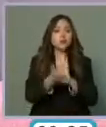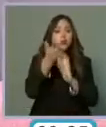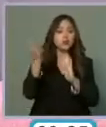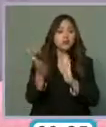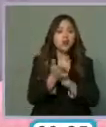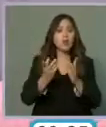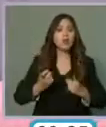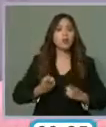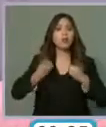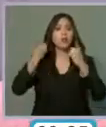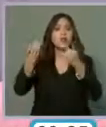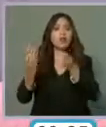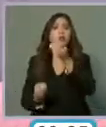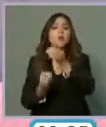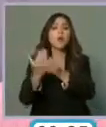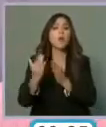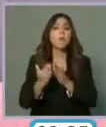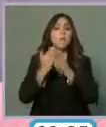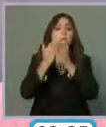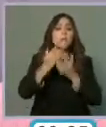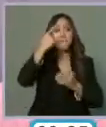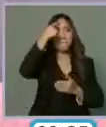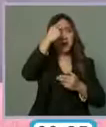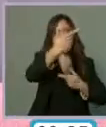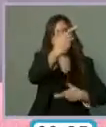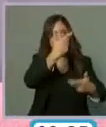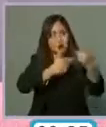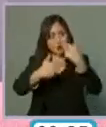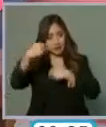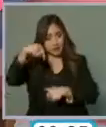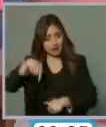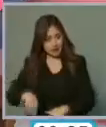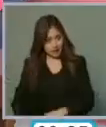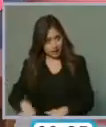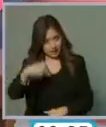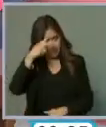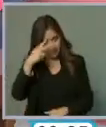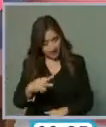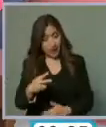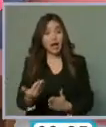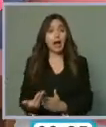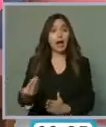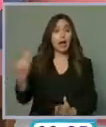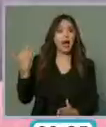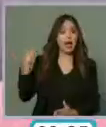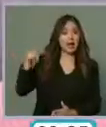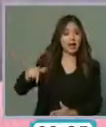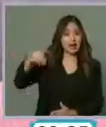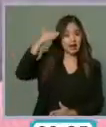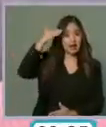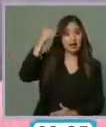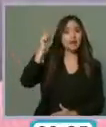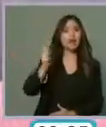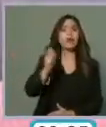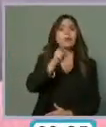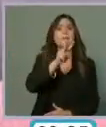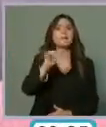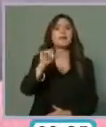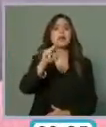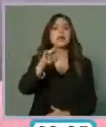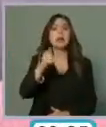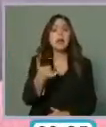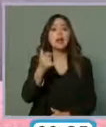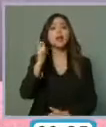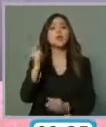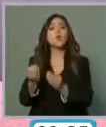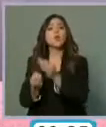regresar. A partir de ese momento, digamos, el virrey, en ese entonces estábamos gobernados por el virrey, y bueno, pues la Nueva España y